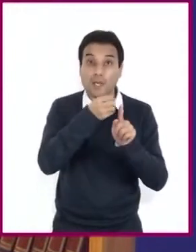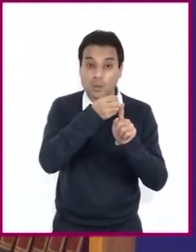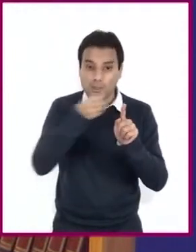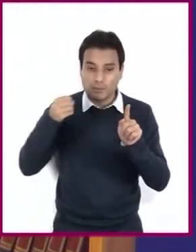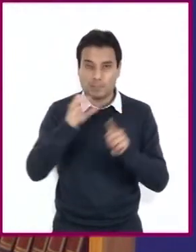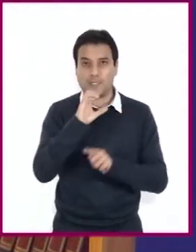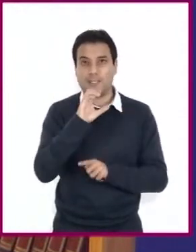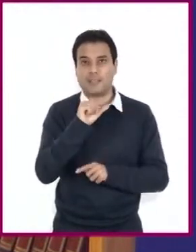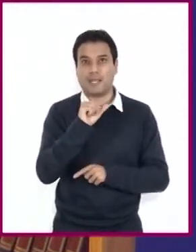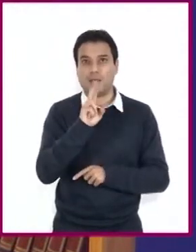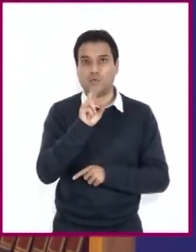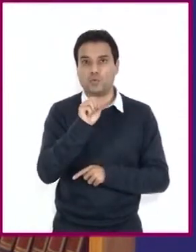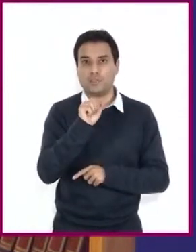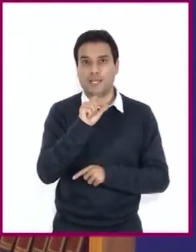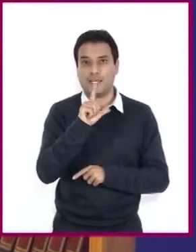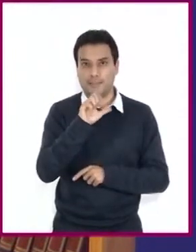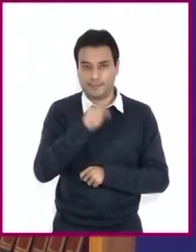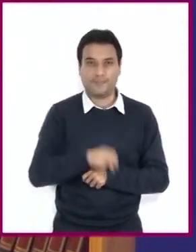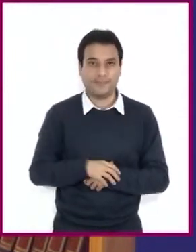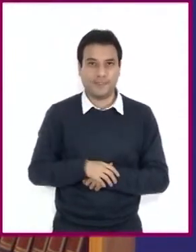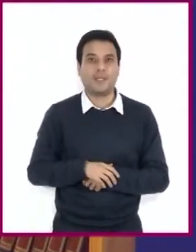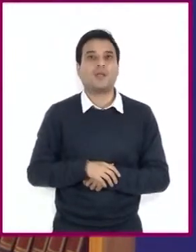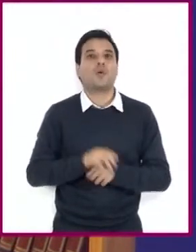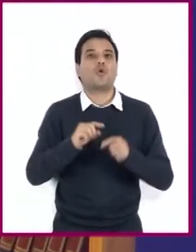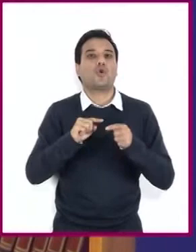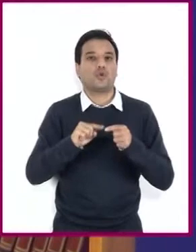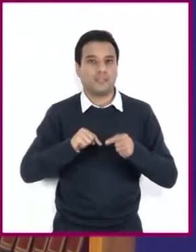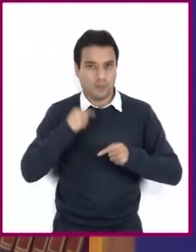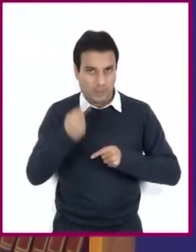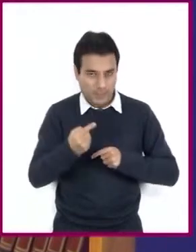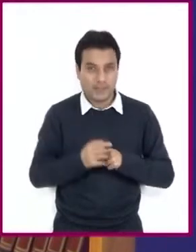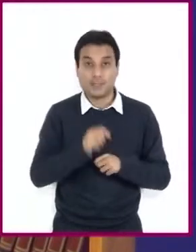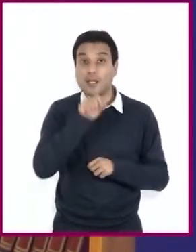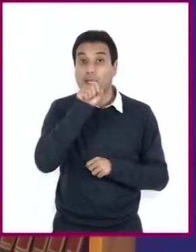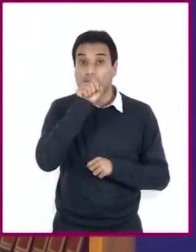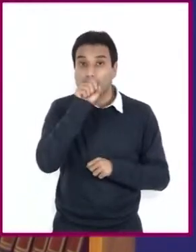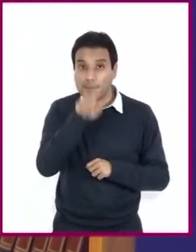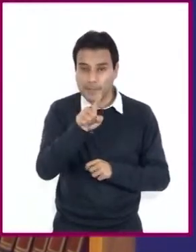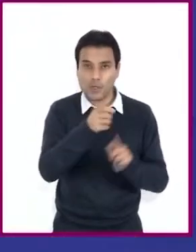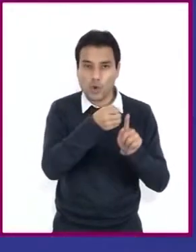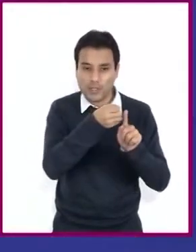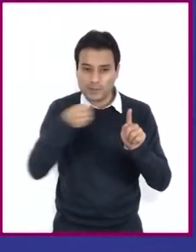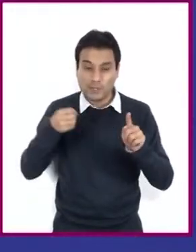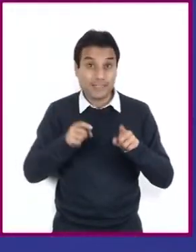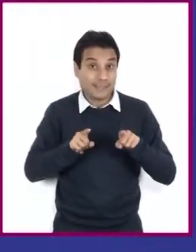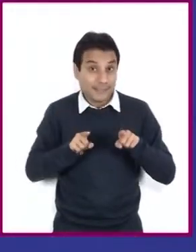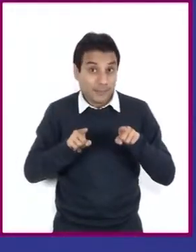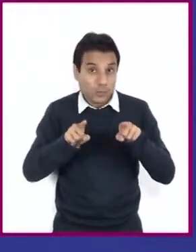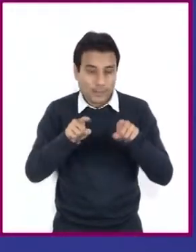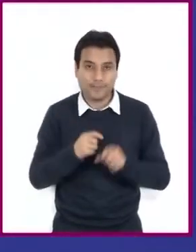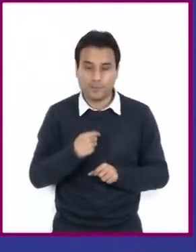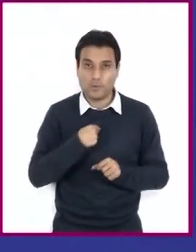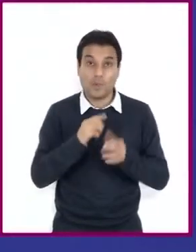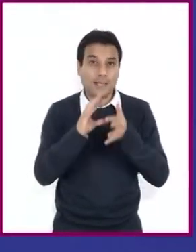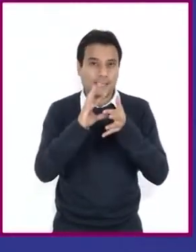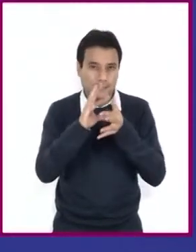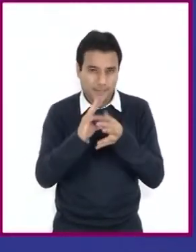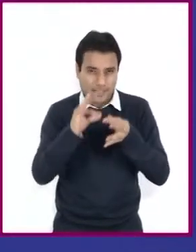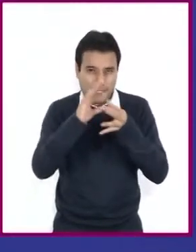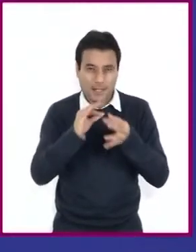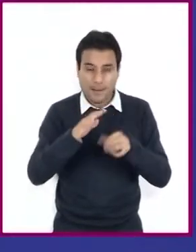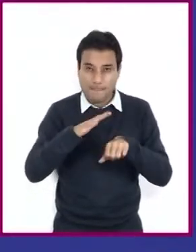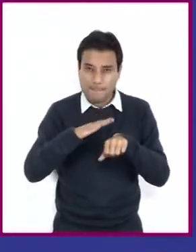causales, consecutivas y oraciones que expresan simultaneidad para describir con mayor